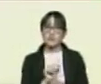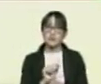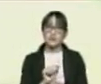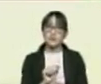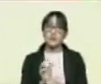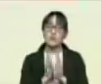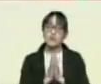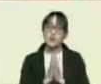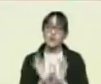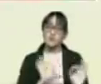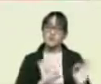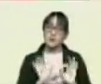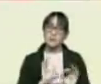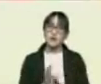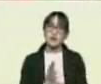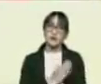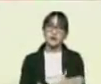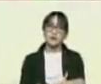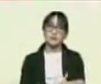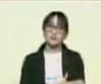a prepararnos,